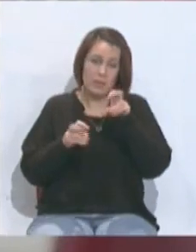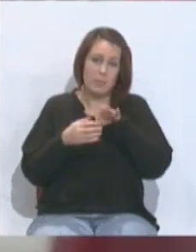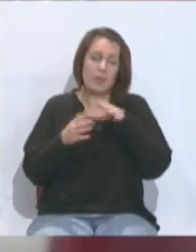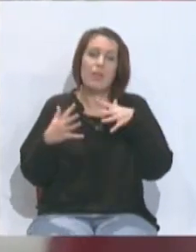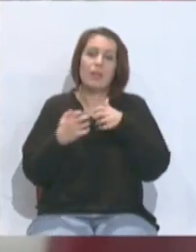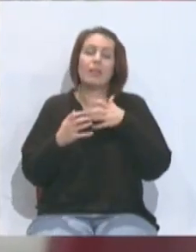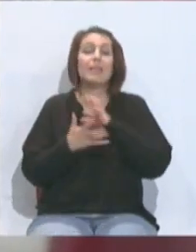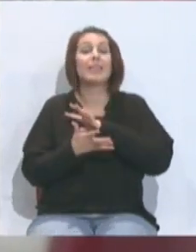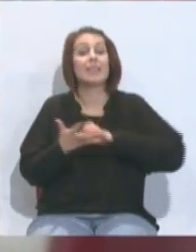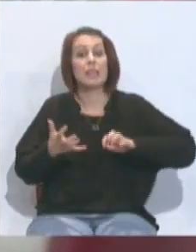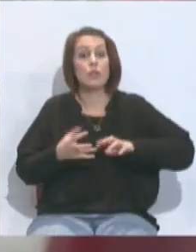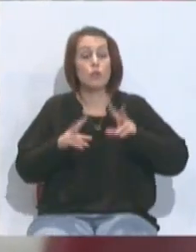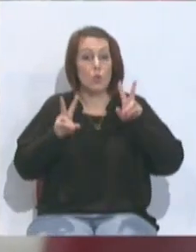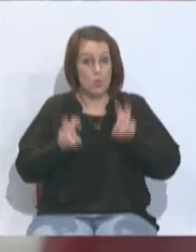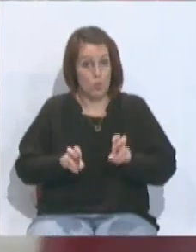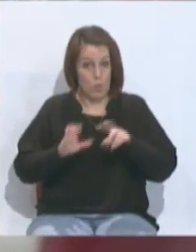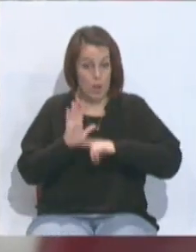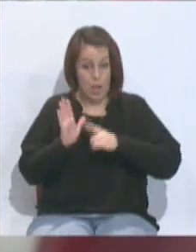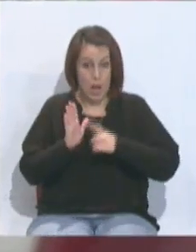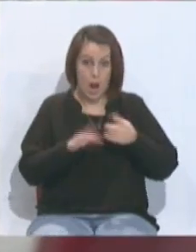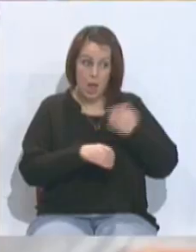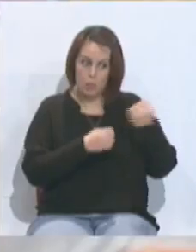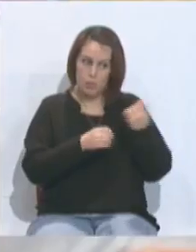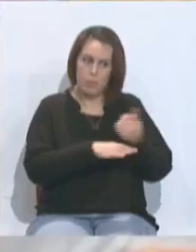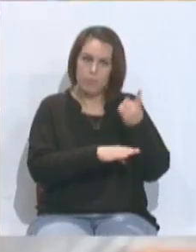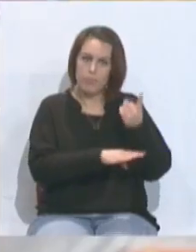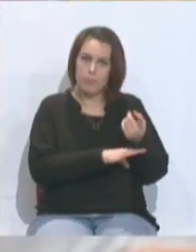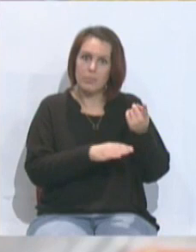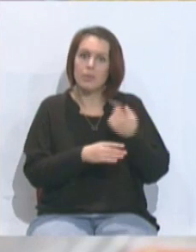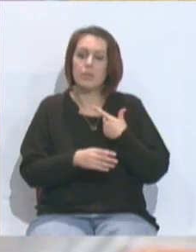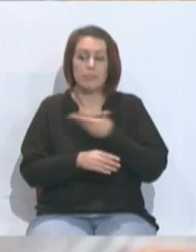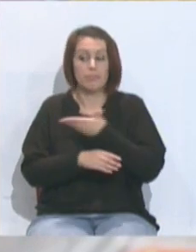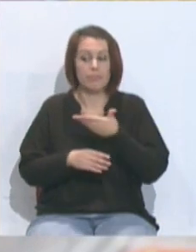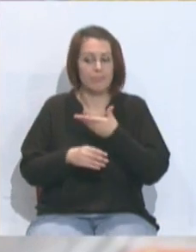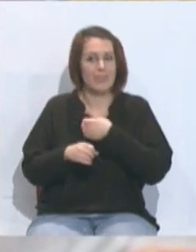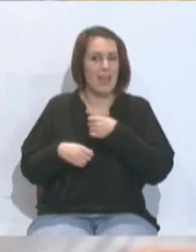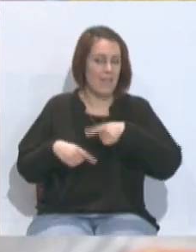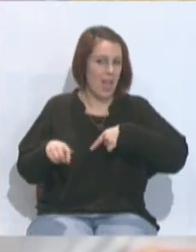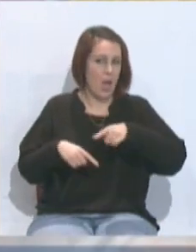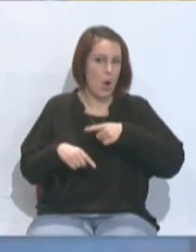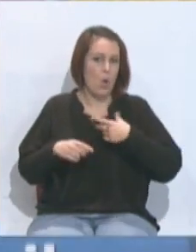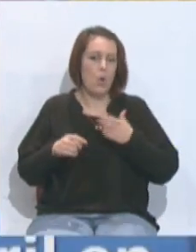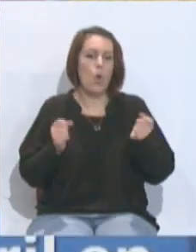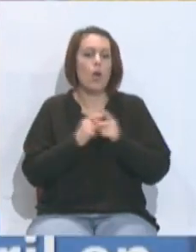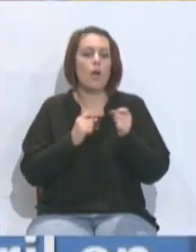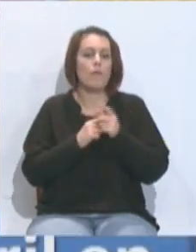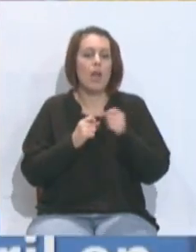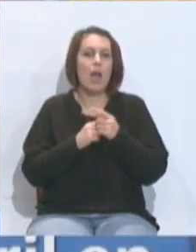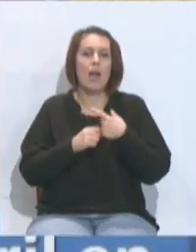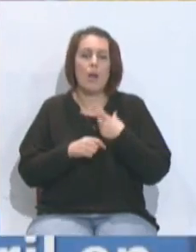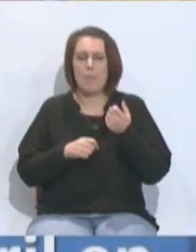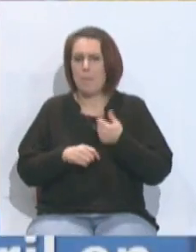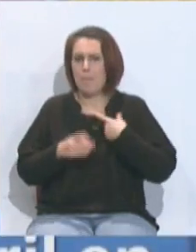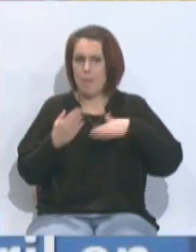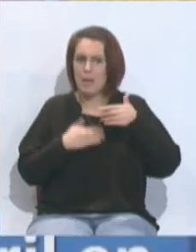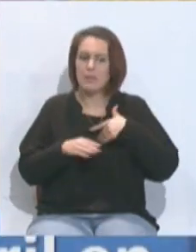El nuevo texto legal obliga a los conductores del resto de vehículos a motor en vías con más de un carril por sentido a cambiar de carril cuando se